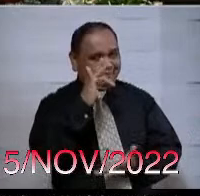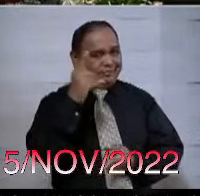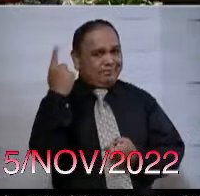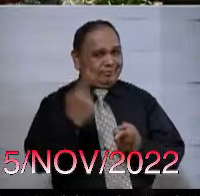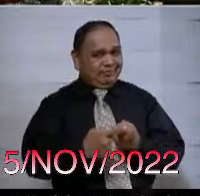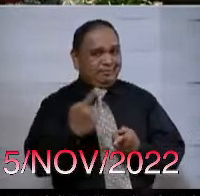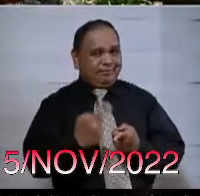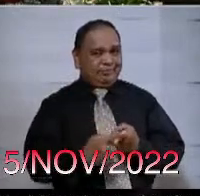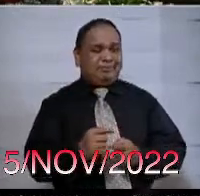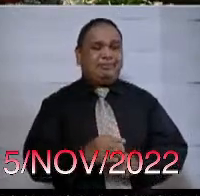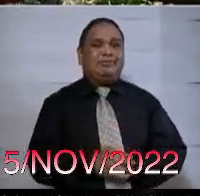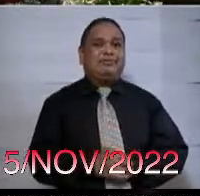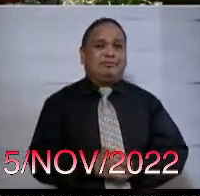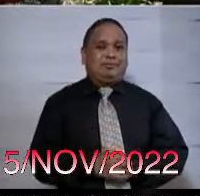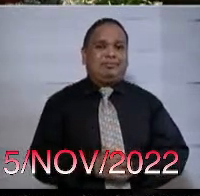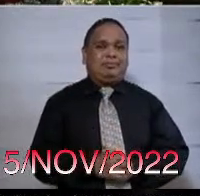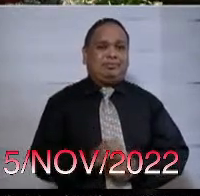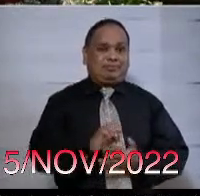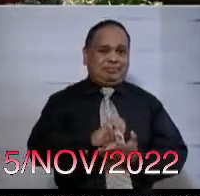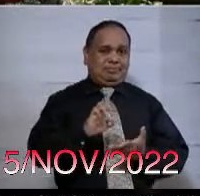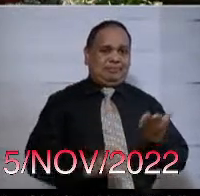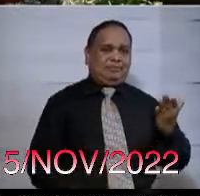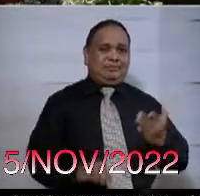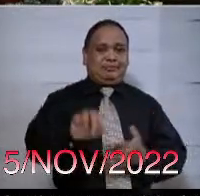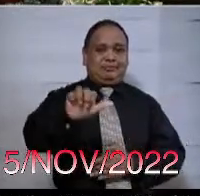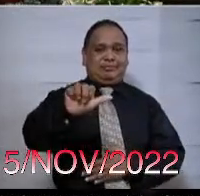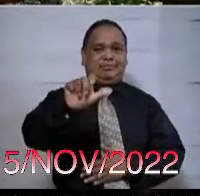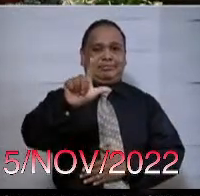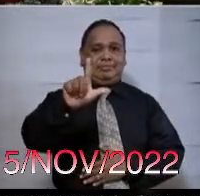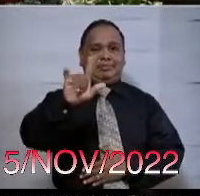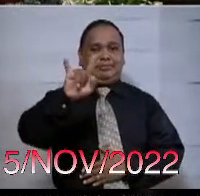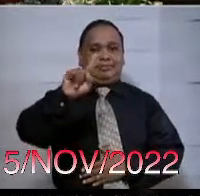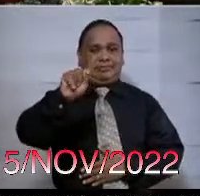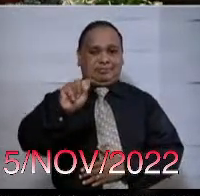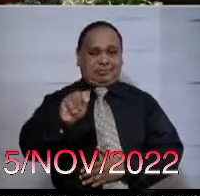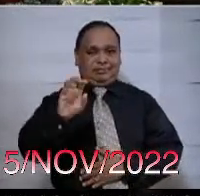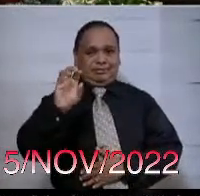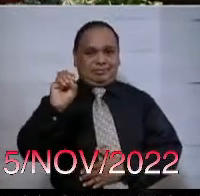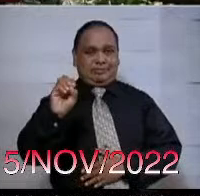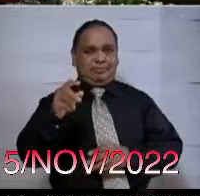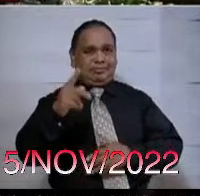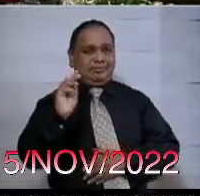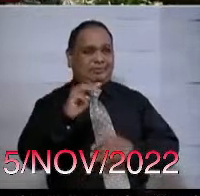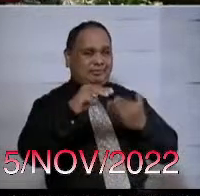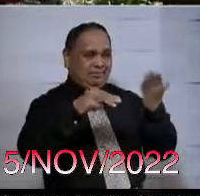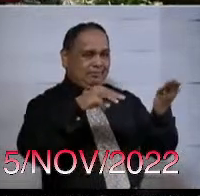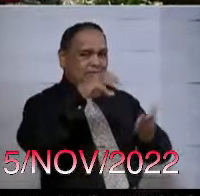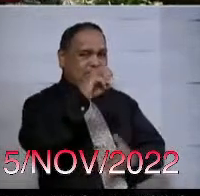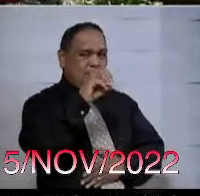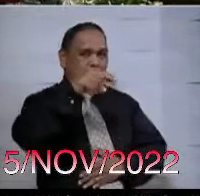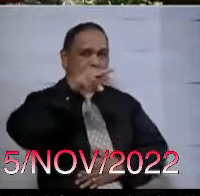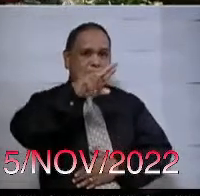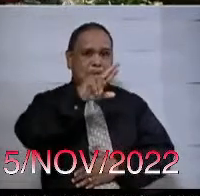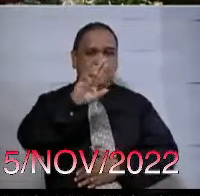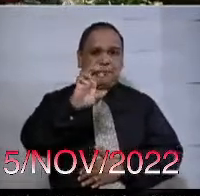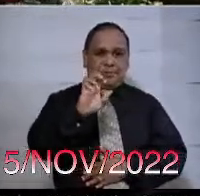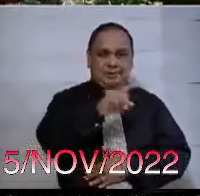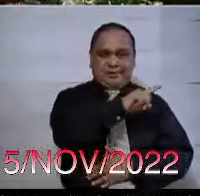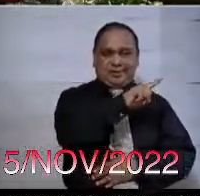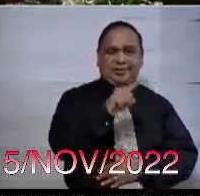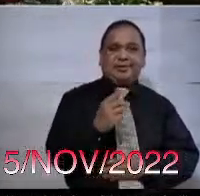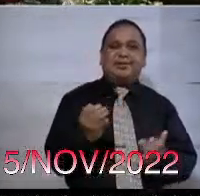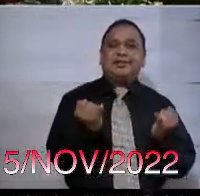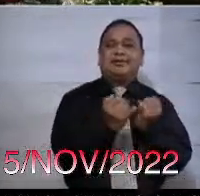gentes como Alito, Almonri, Munra, como le dicen los chicos, ¿no? Voy a tenerles